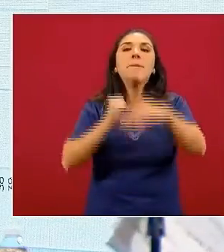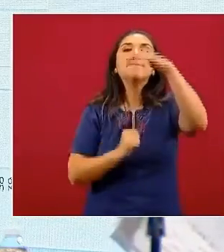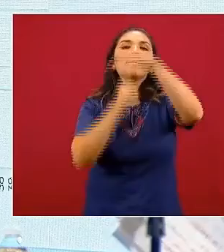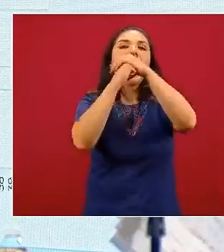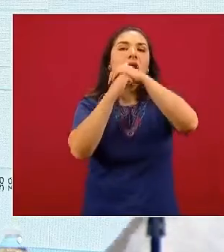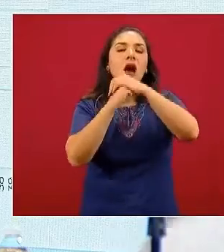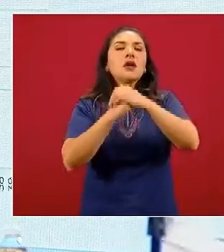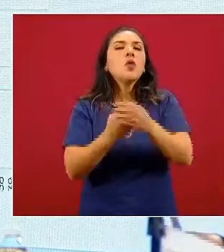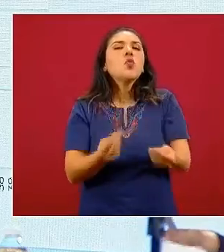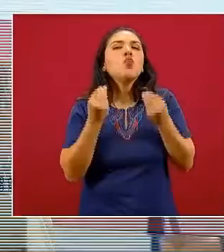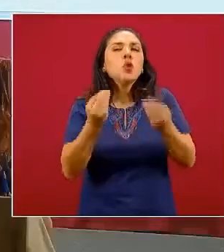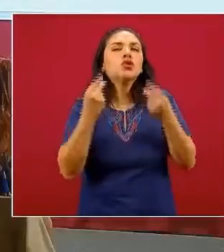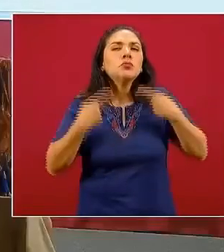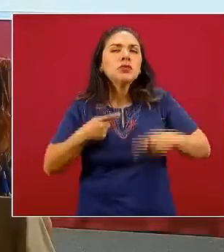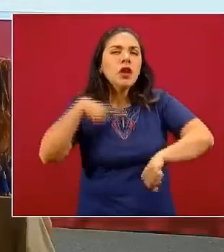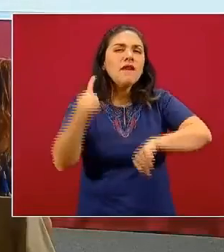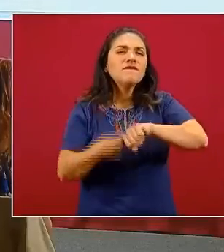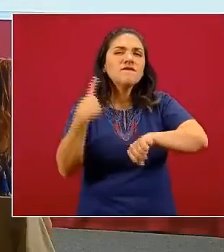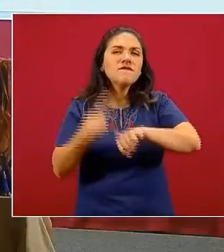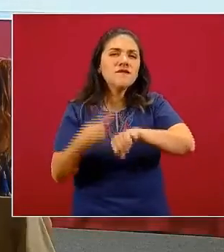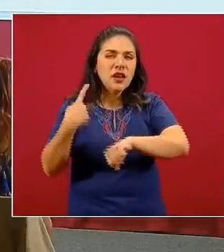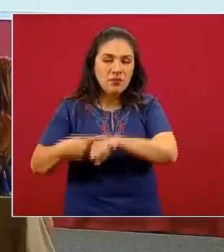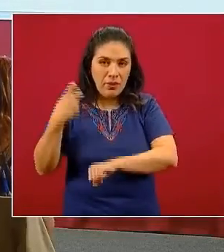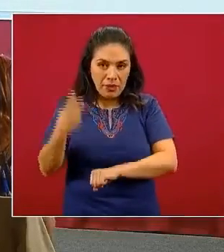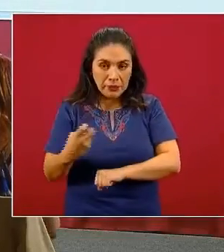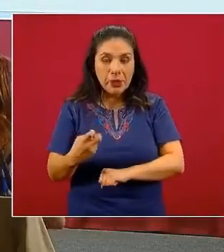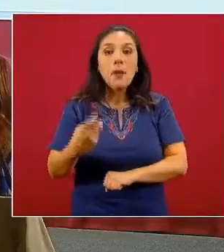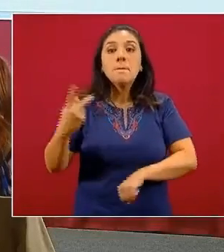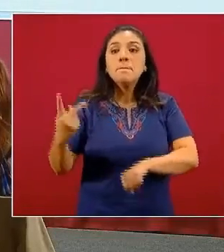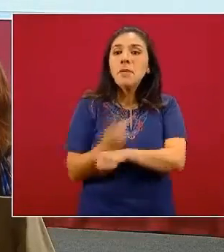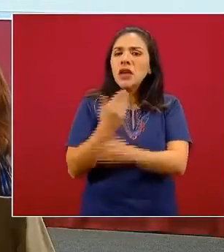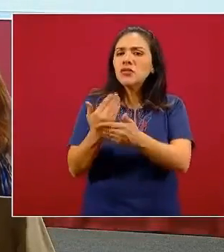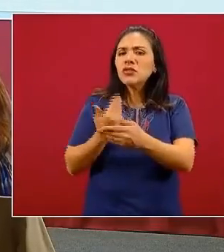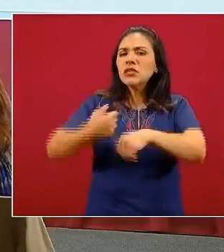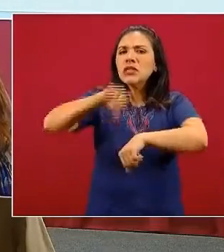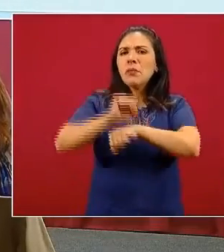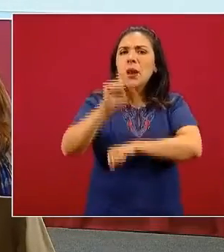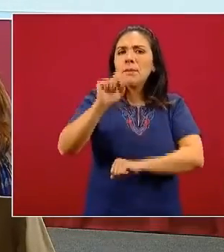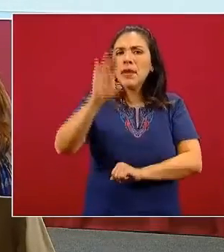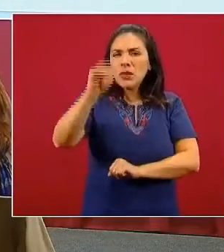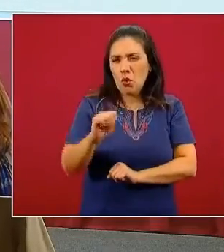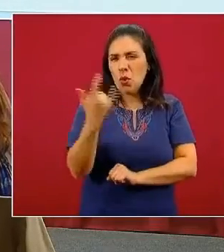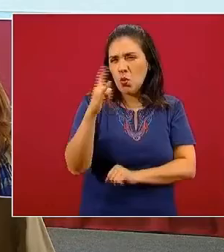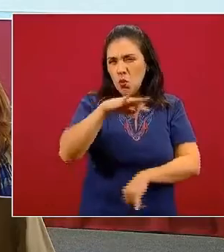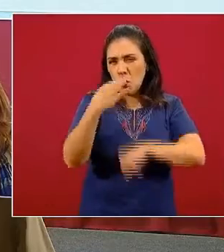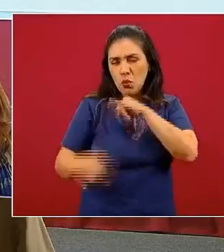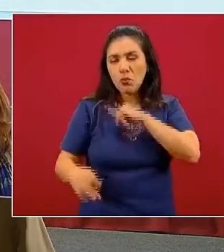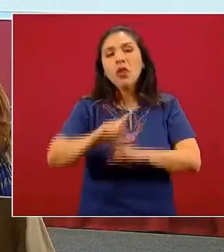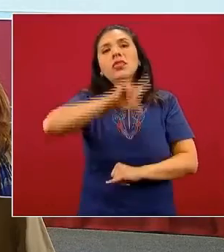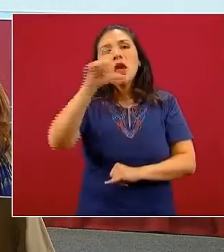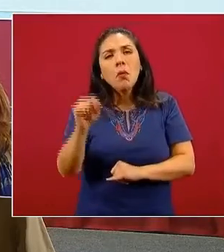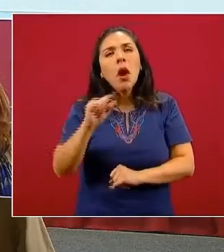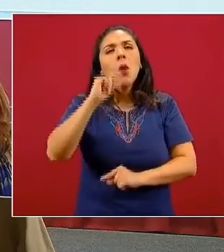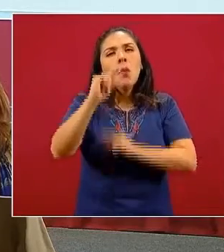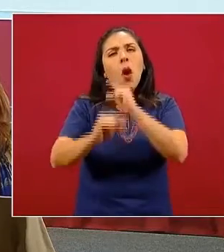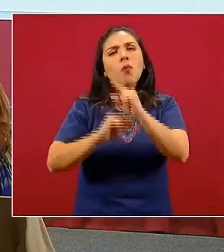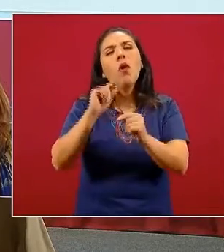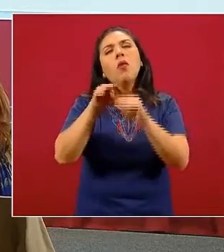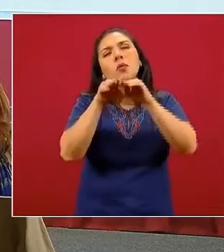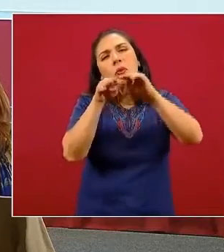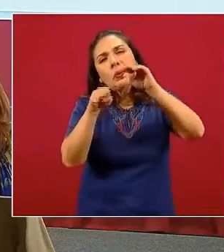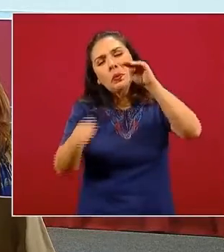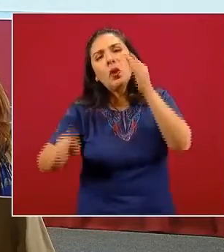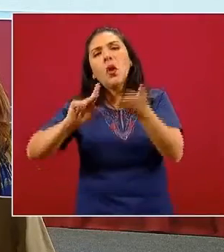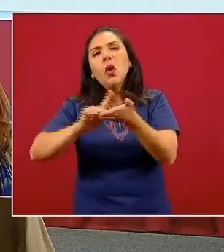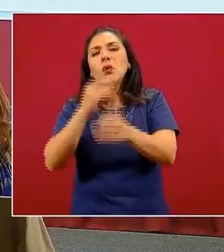de casos estimados en la semana. Esto ocurrió en la semana 29 y posteriormente ha ido disminuyendo nuevamente